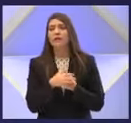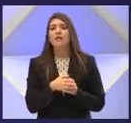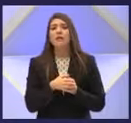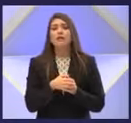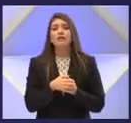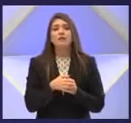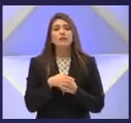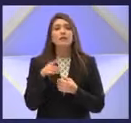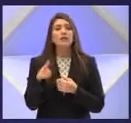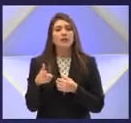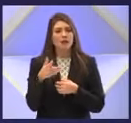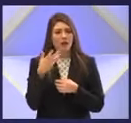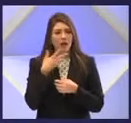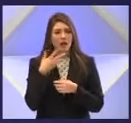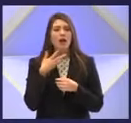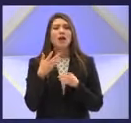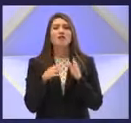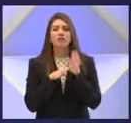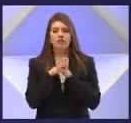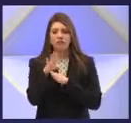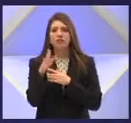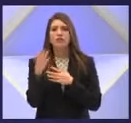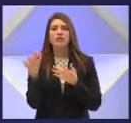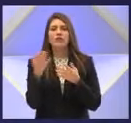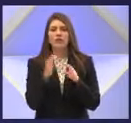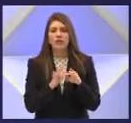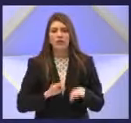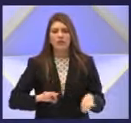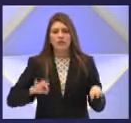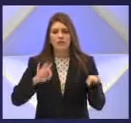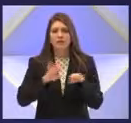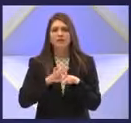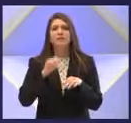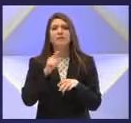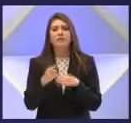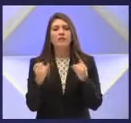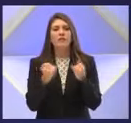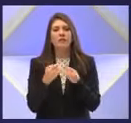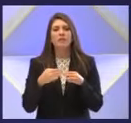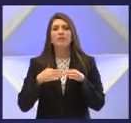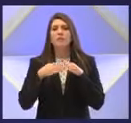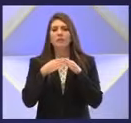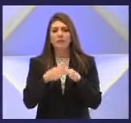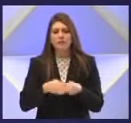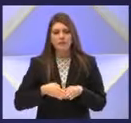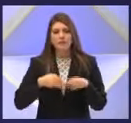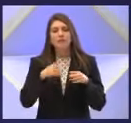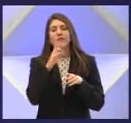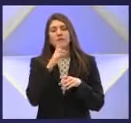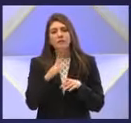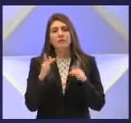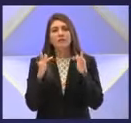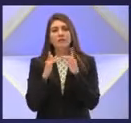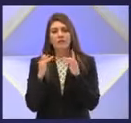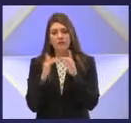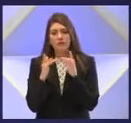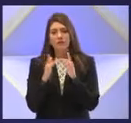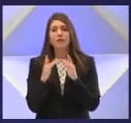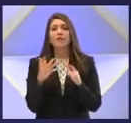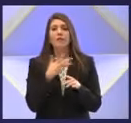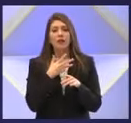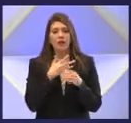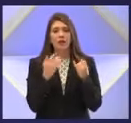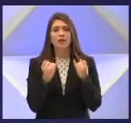es muy importante de cables submarinos y fibra óptica hay servicios sí que llegan a más